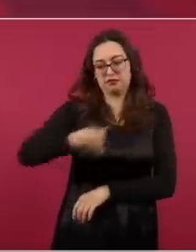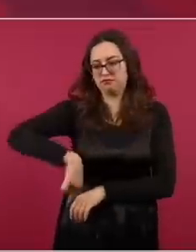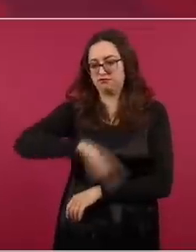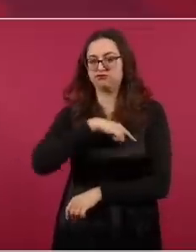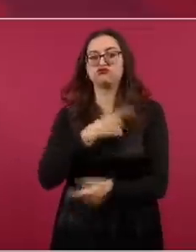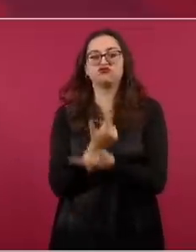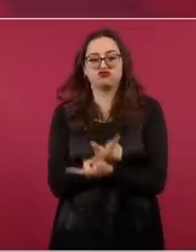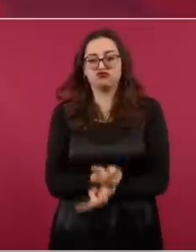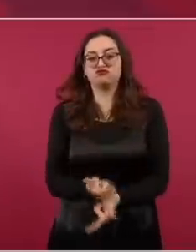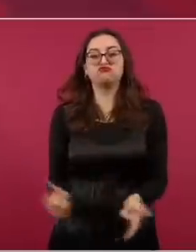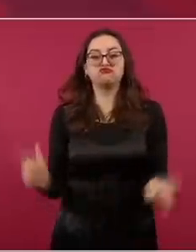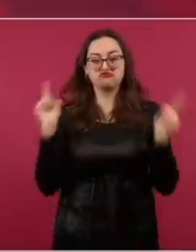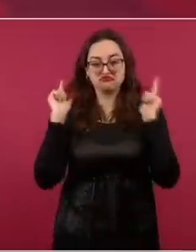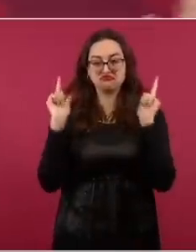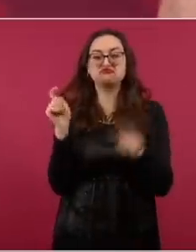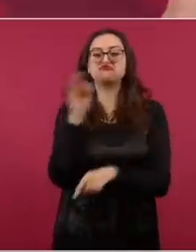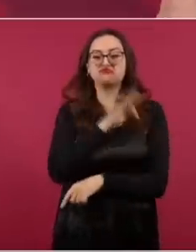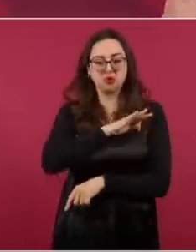podemos